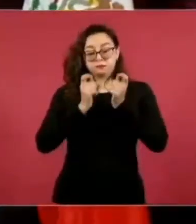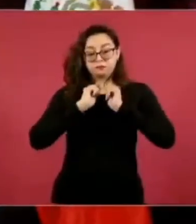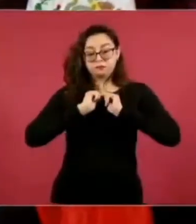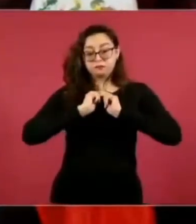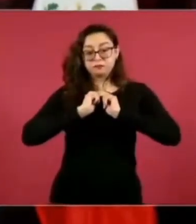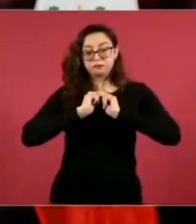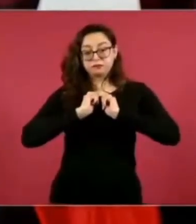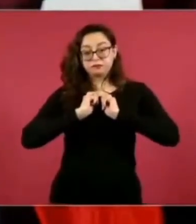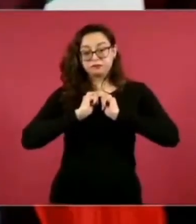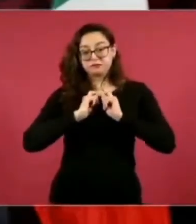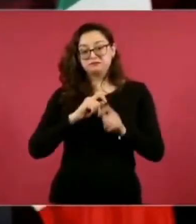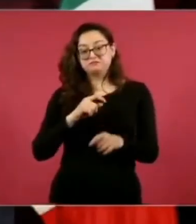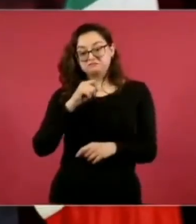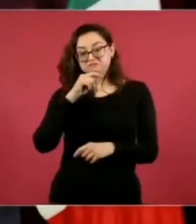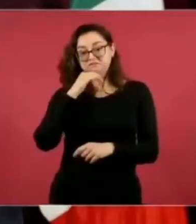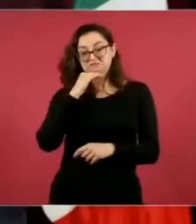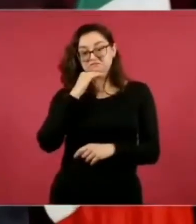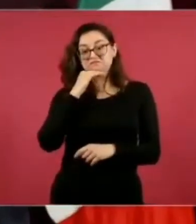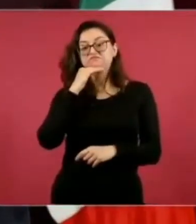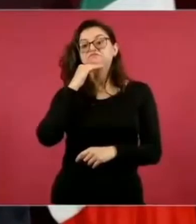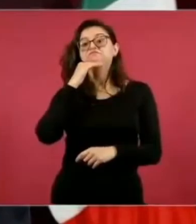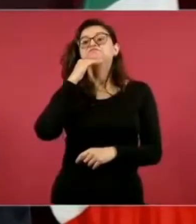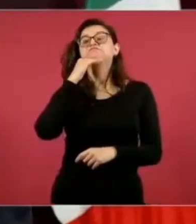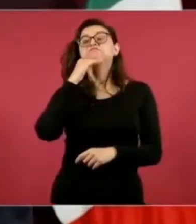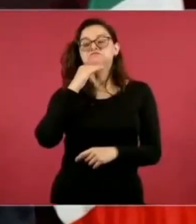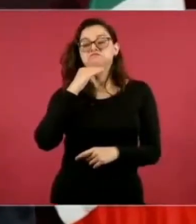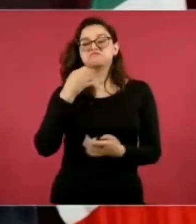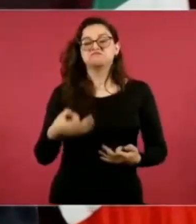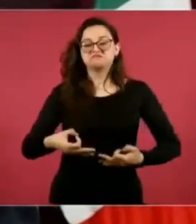la moral en alto.